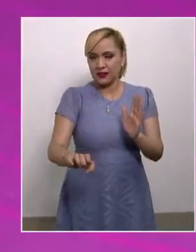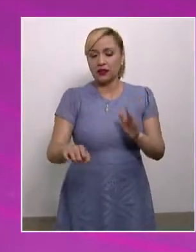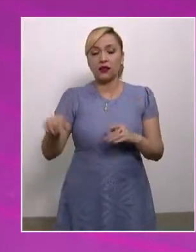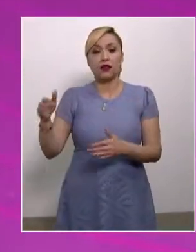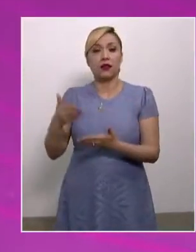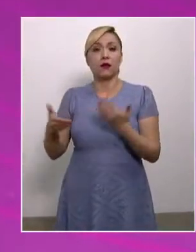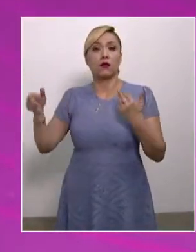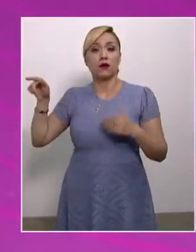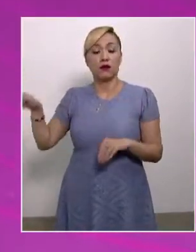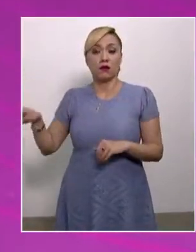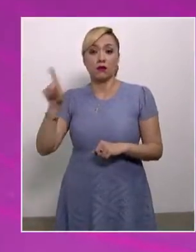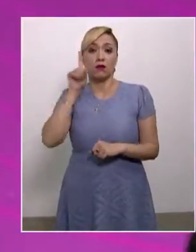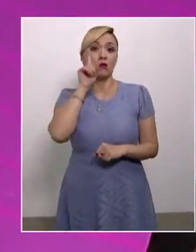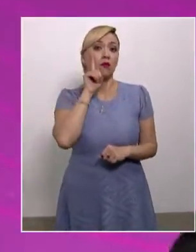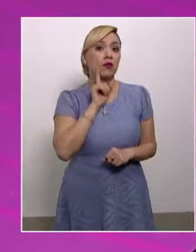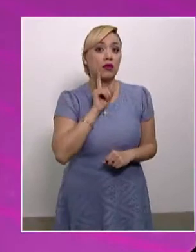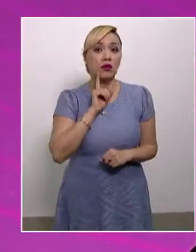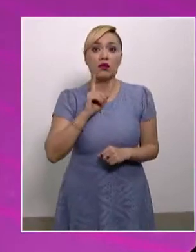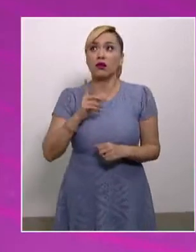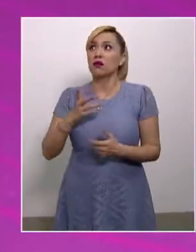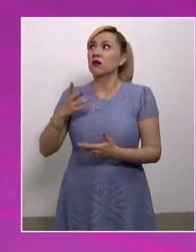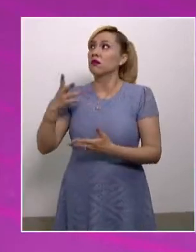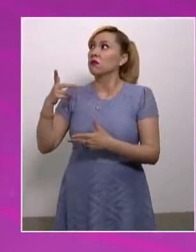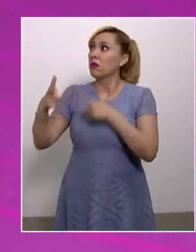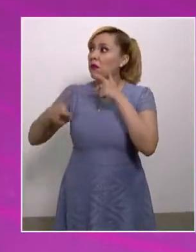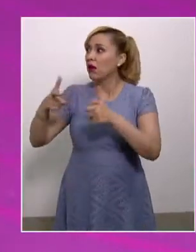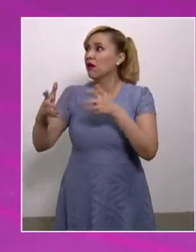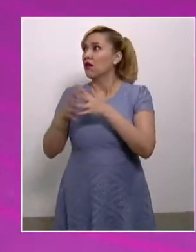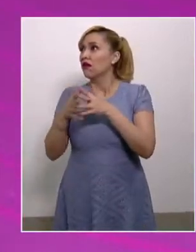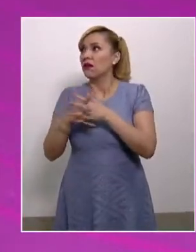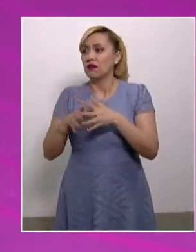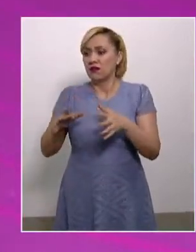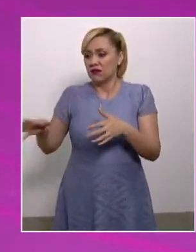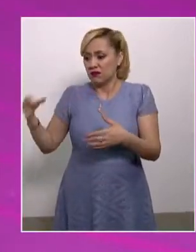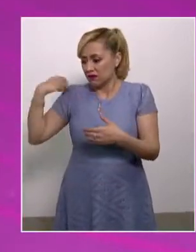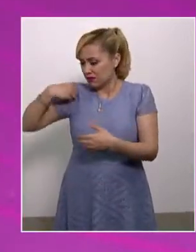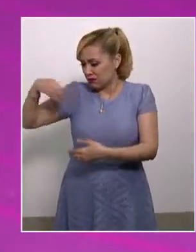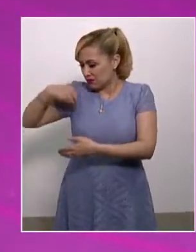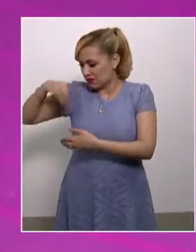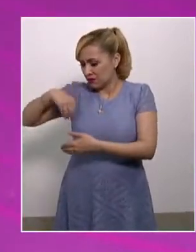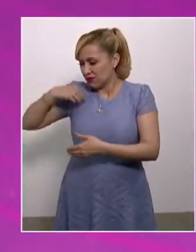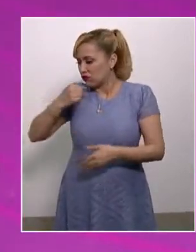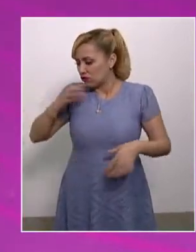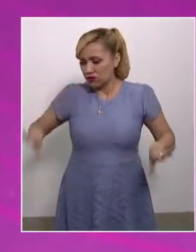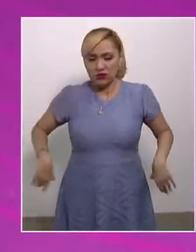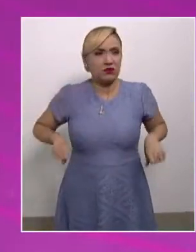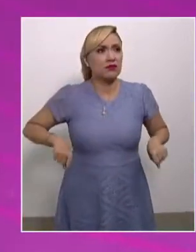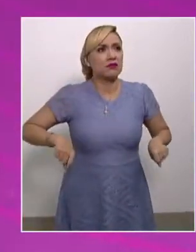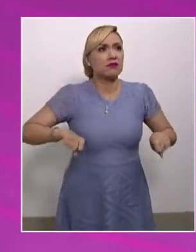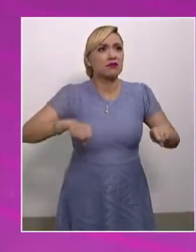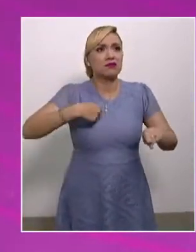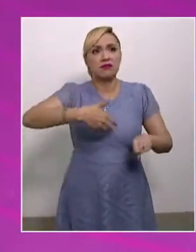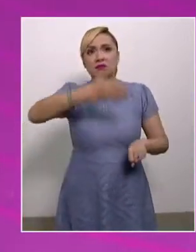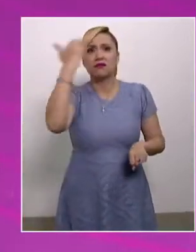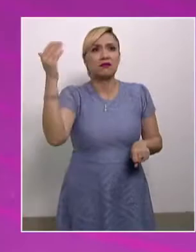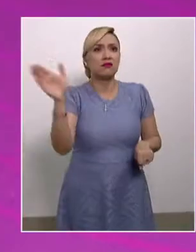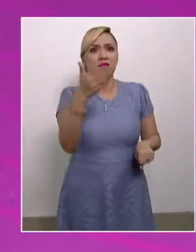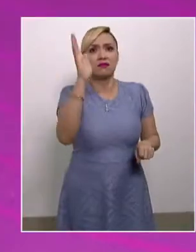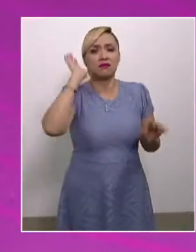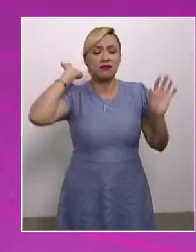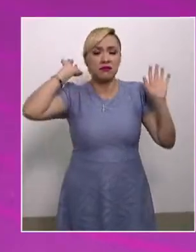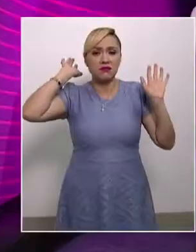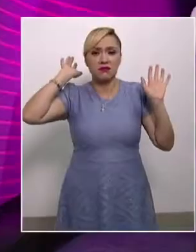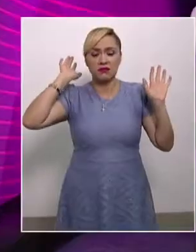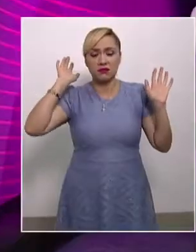están viviendo se tienen que ver en la necesidad de agarrar a sus hijos, agarrar lo poco que quepa en la mochila y salir corriendo a una ruta que desconocen totalmente. Y